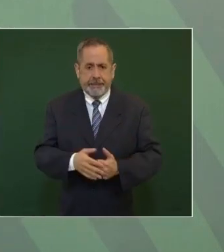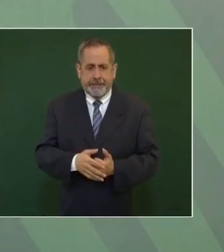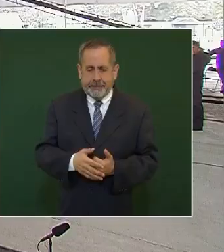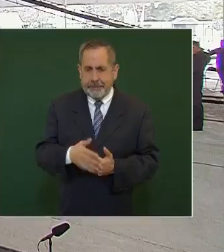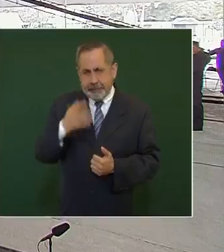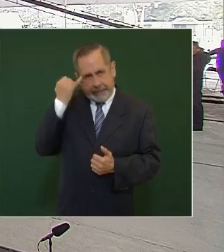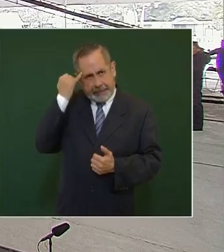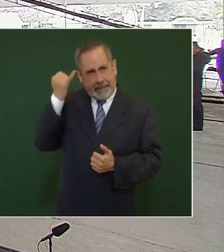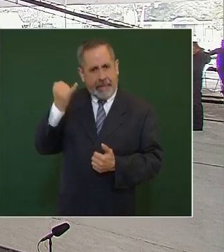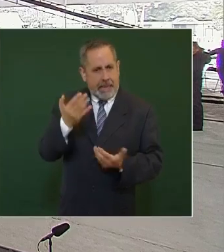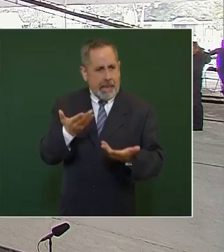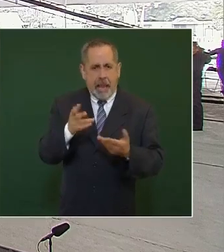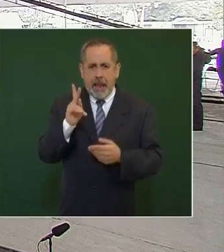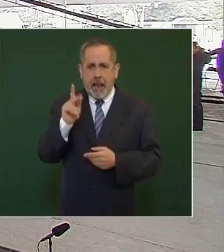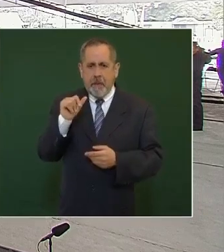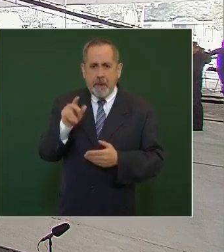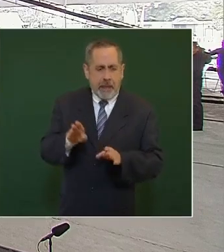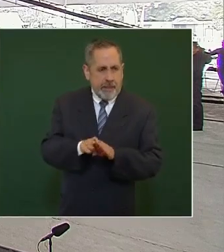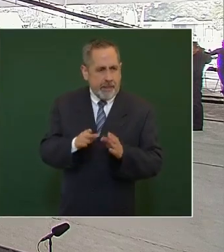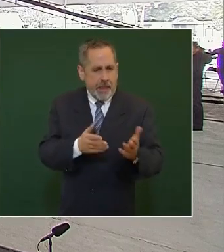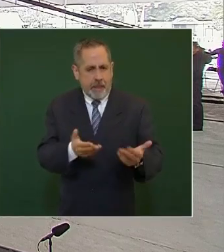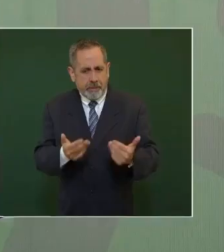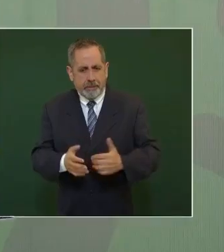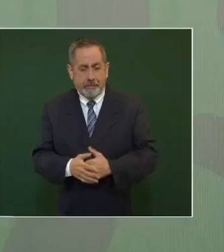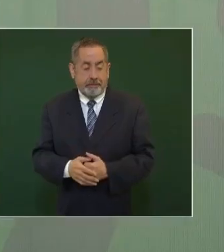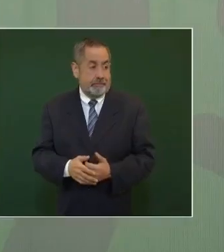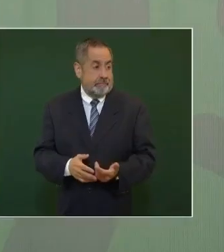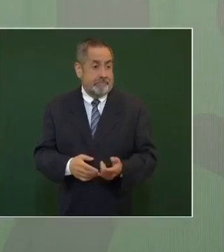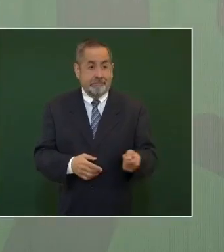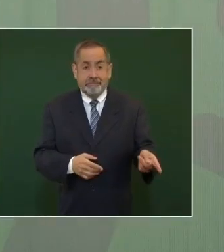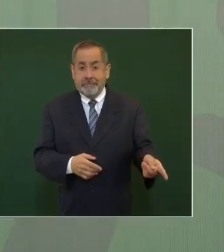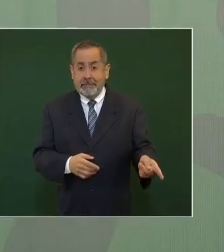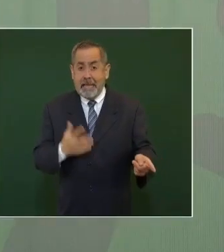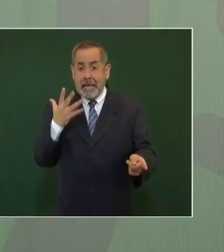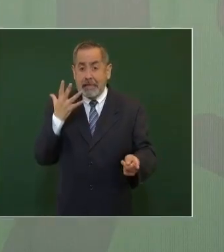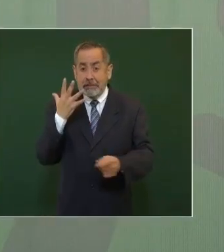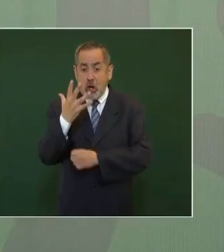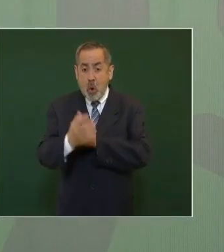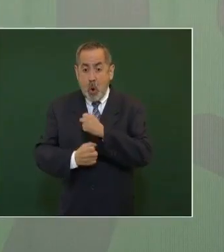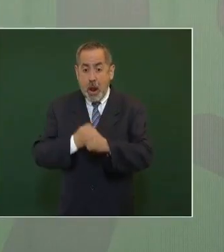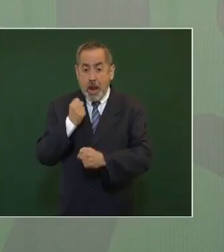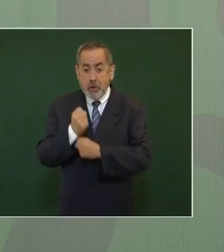¿Cómo elaboramos un plan? Pero ya van 5 años,